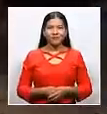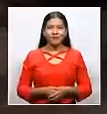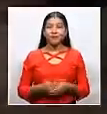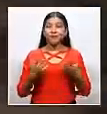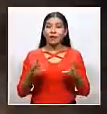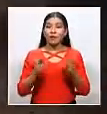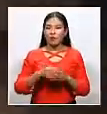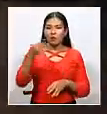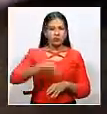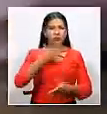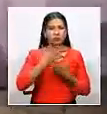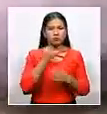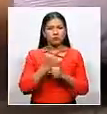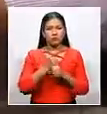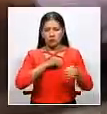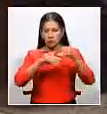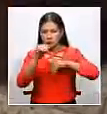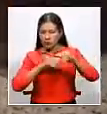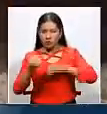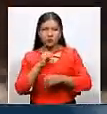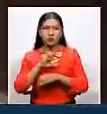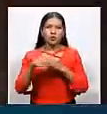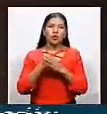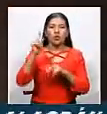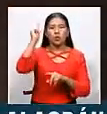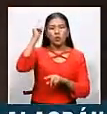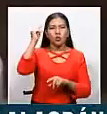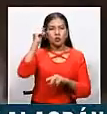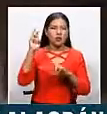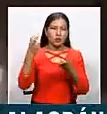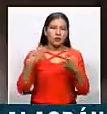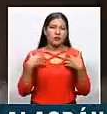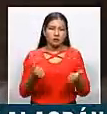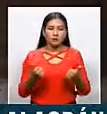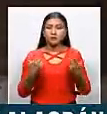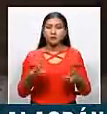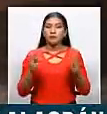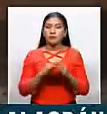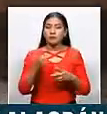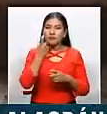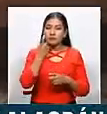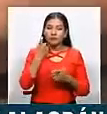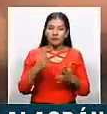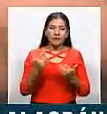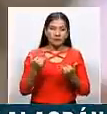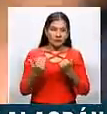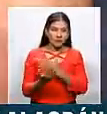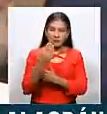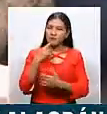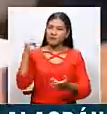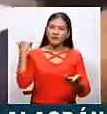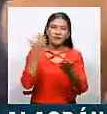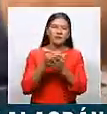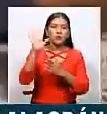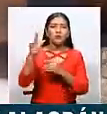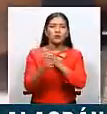Ante la excelente gestión que viene realizando el Gobierno Nacional en el tema de salud, esta jornada llegó a Santa Cruz las dosis contra la picadura de alacrán, provenientes